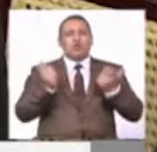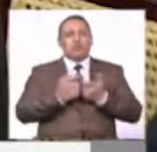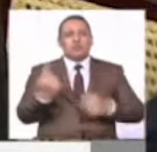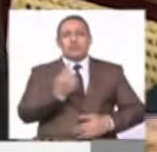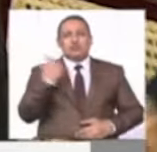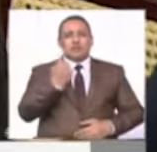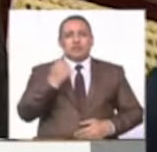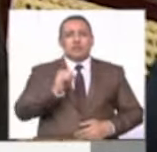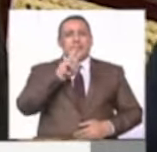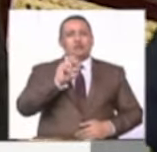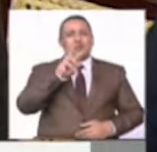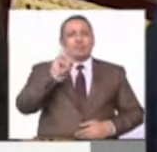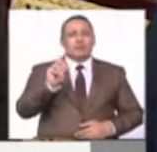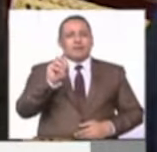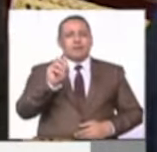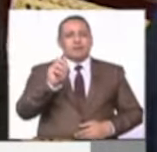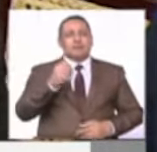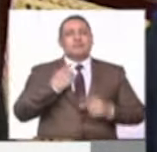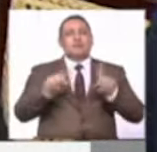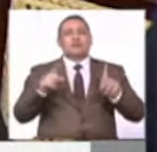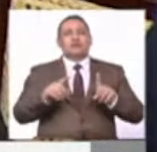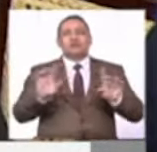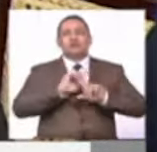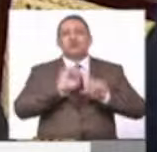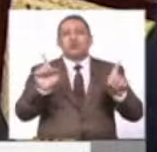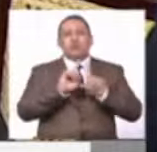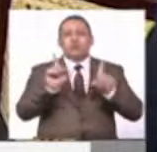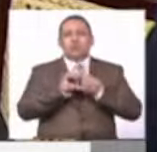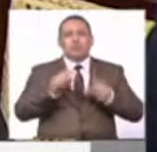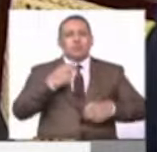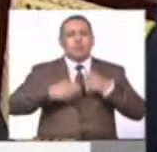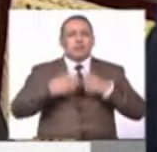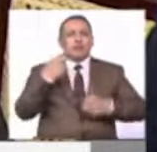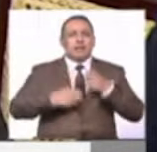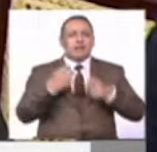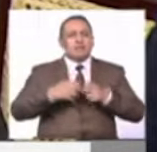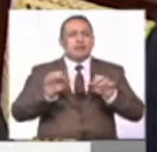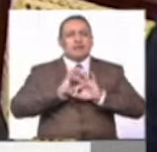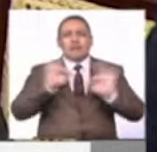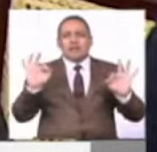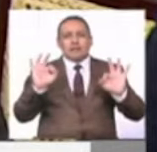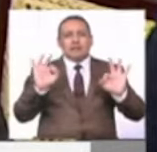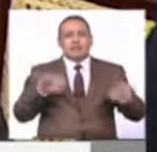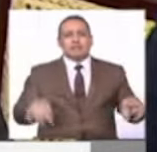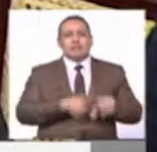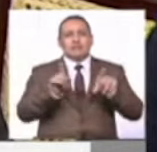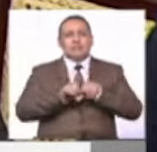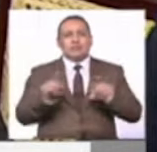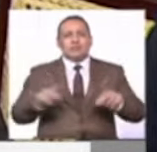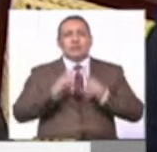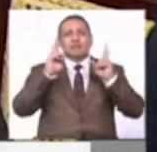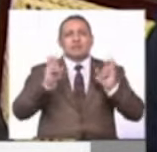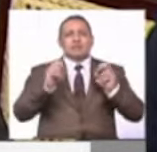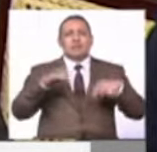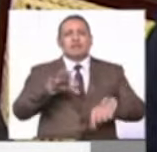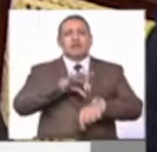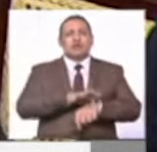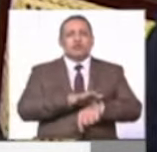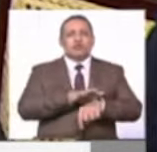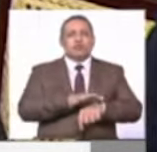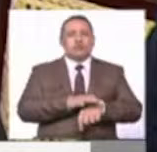el año 2020 sin reserva ni distinción alguna para el caso de la doctora